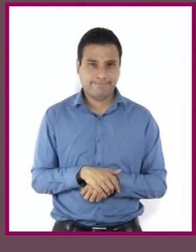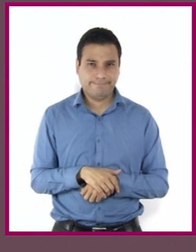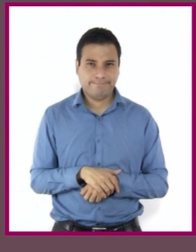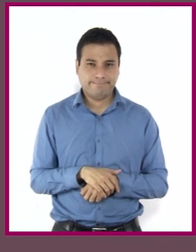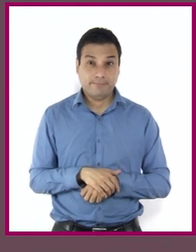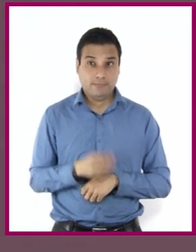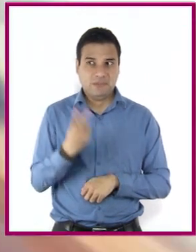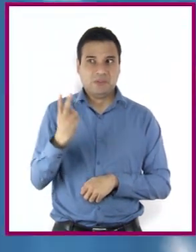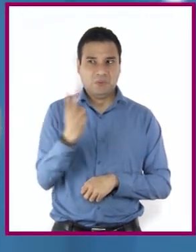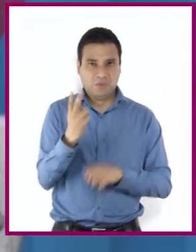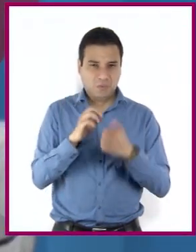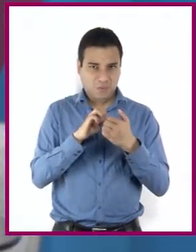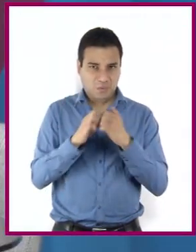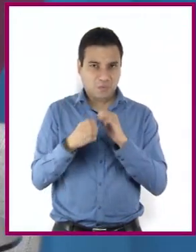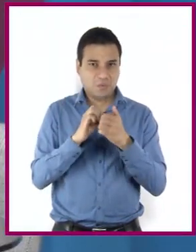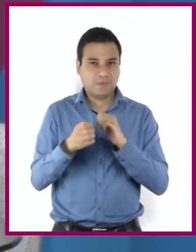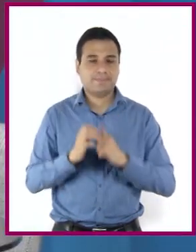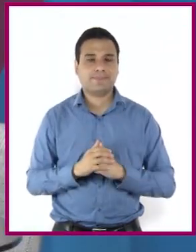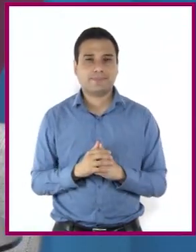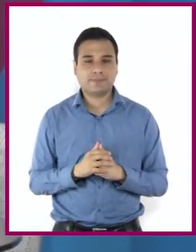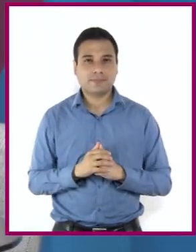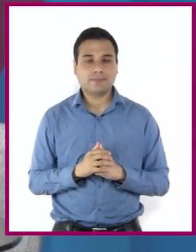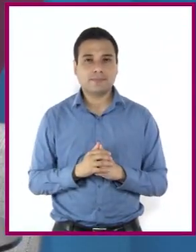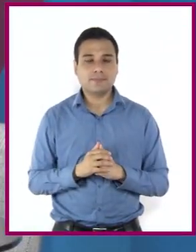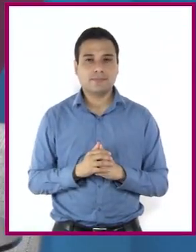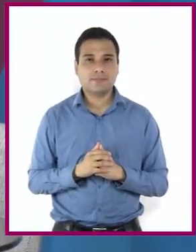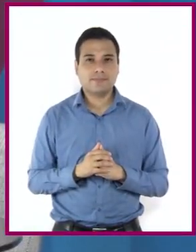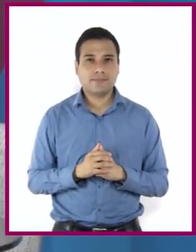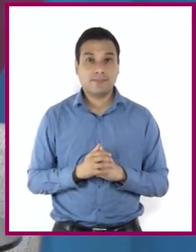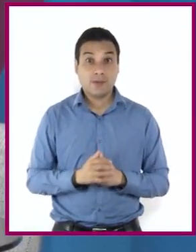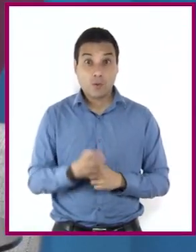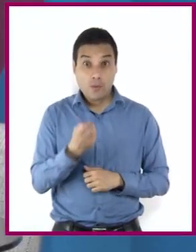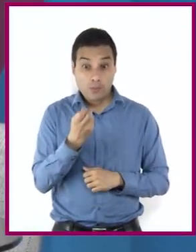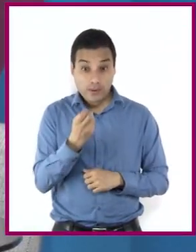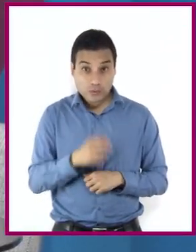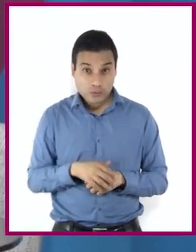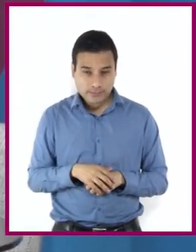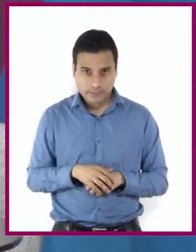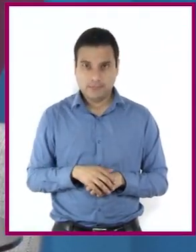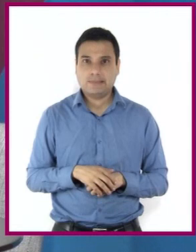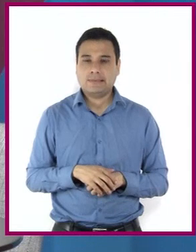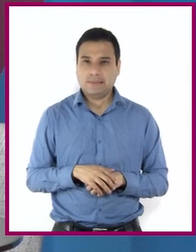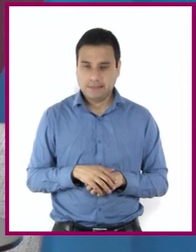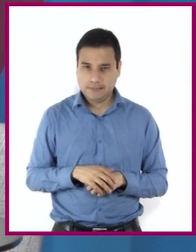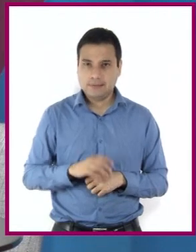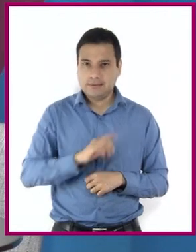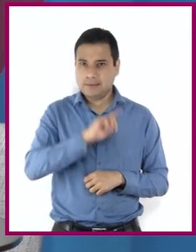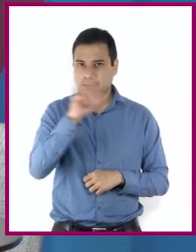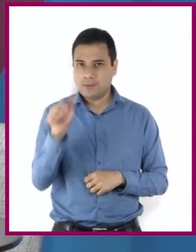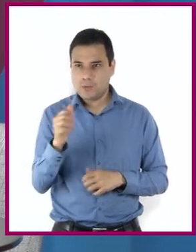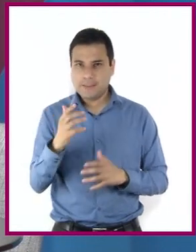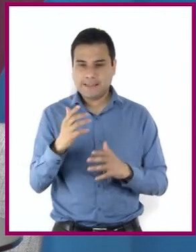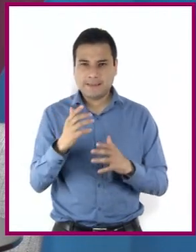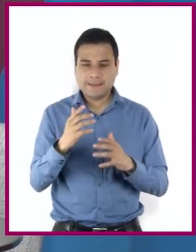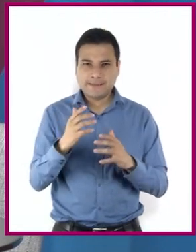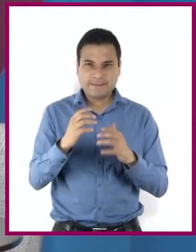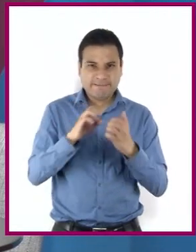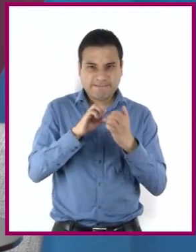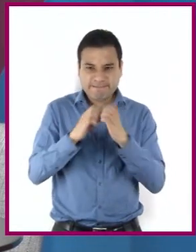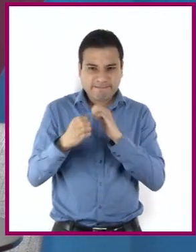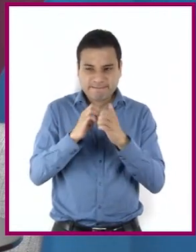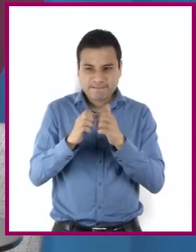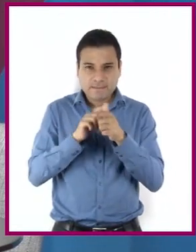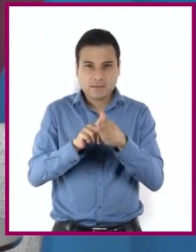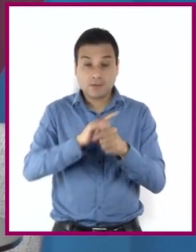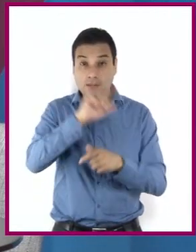cercano contendiente. Con ello, se agudiza la lucha por el poder al interior del Partido Liberal. A la muerte